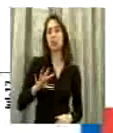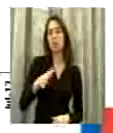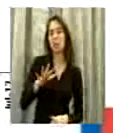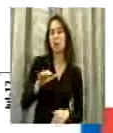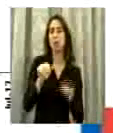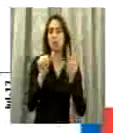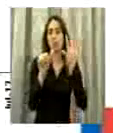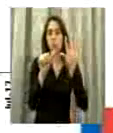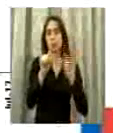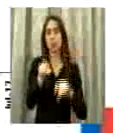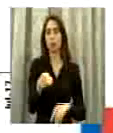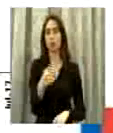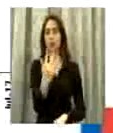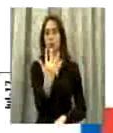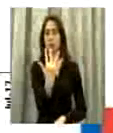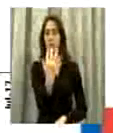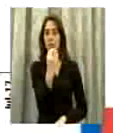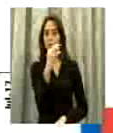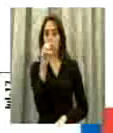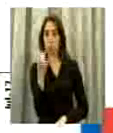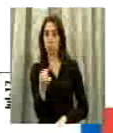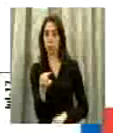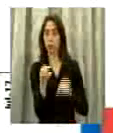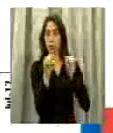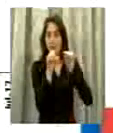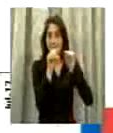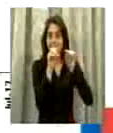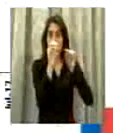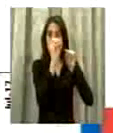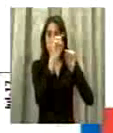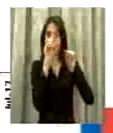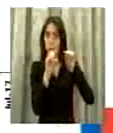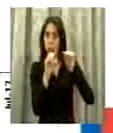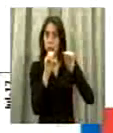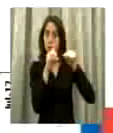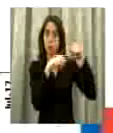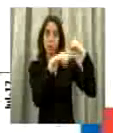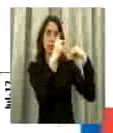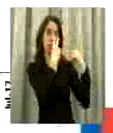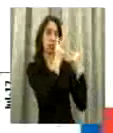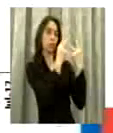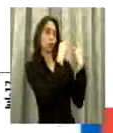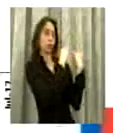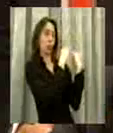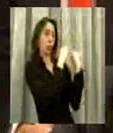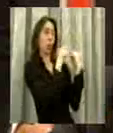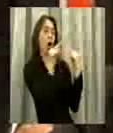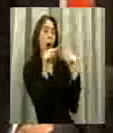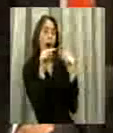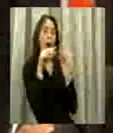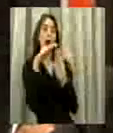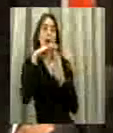al 6,5% es una tasa históricamente baja.